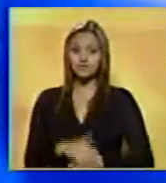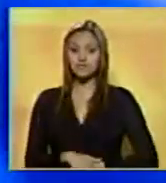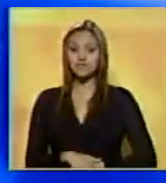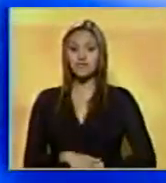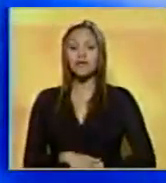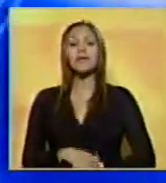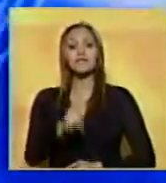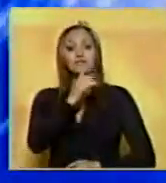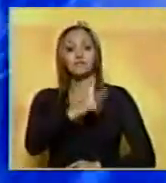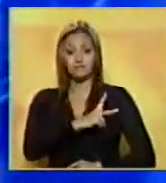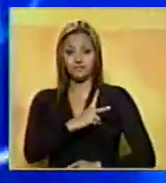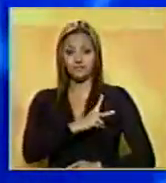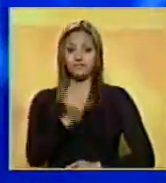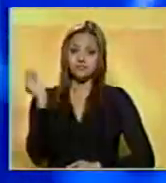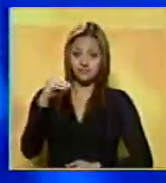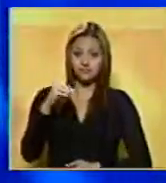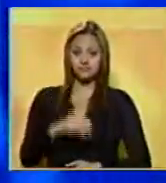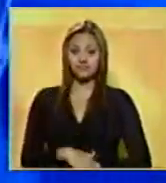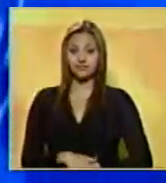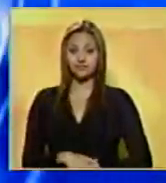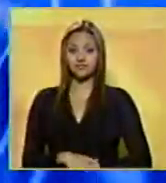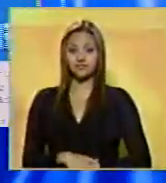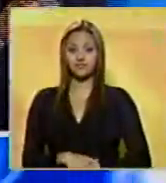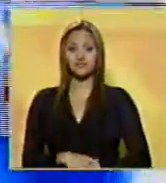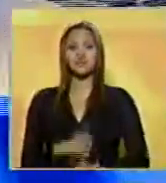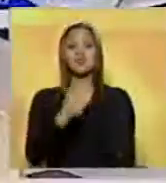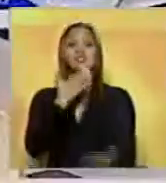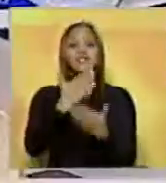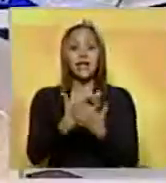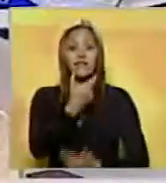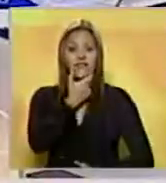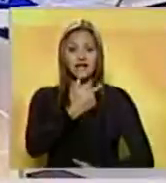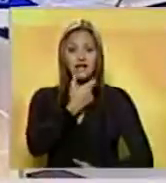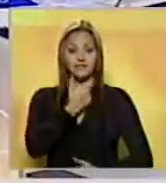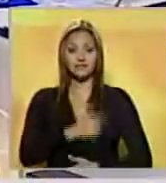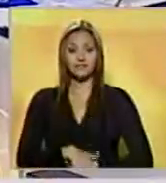Continúen con más de nuestra emisión meridiana. Adelante. Muchísimas gracias, Fernando Girón Tosta.